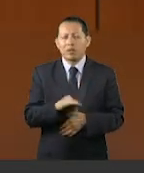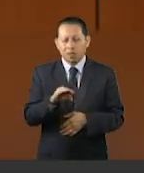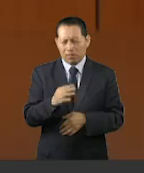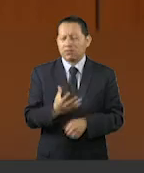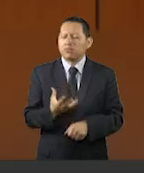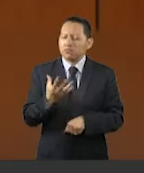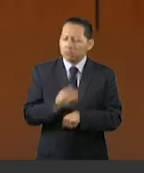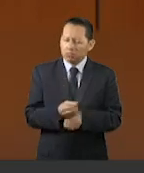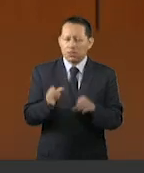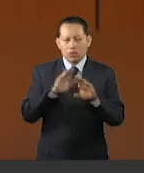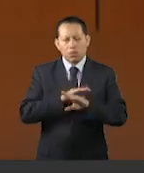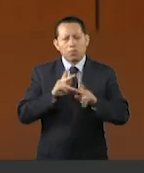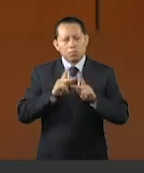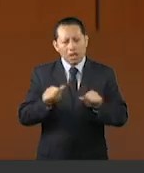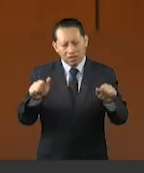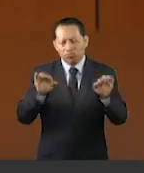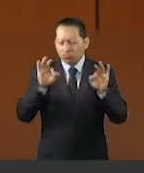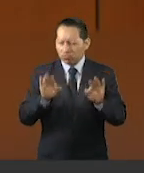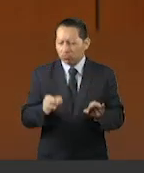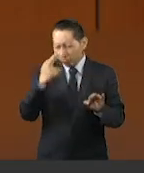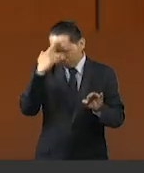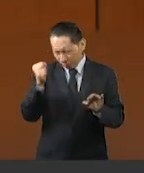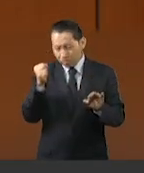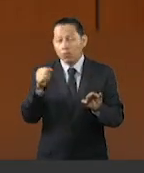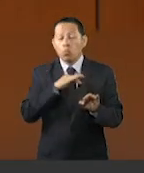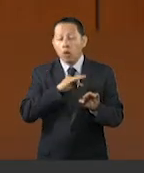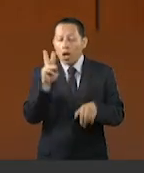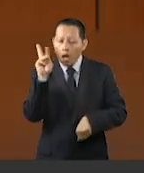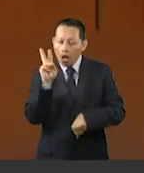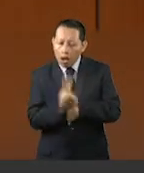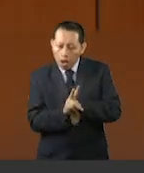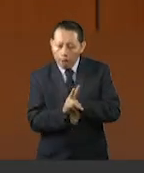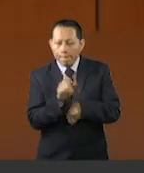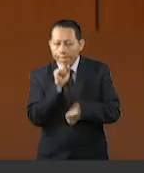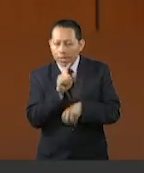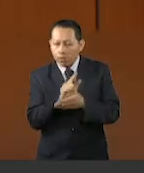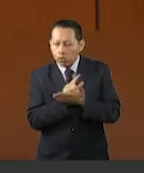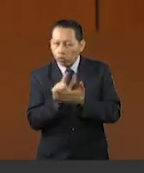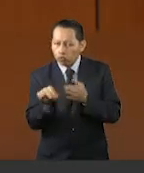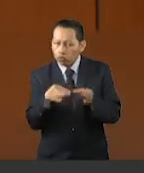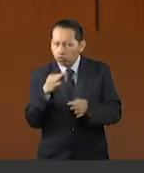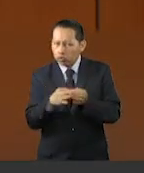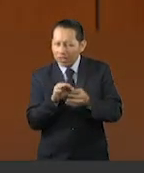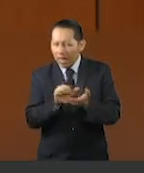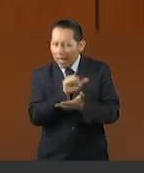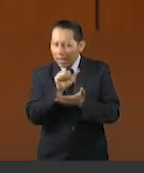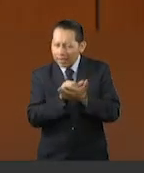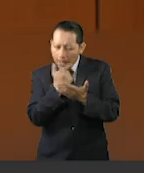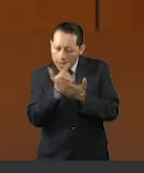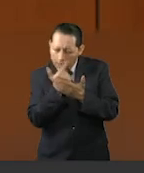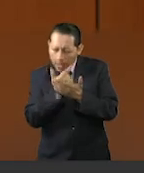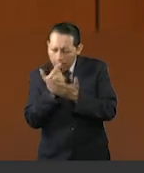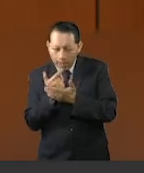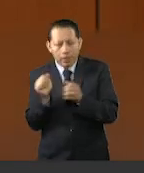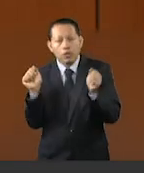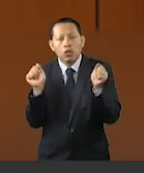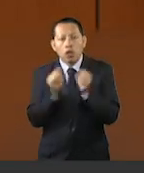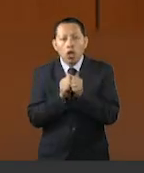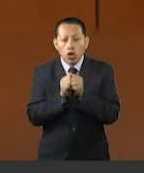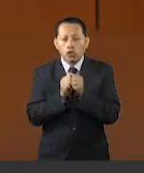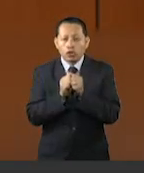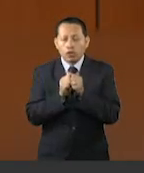solución pacífica, legítima y razonable: el escrutinio público y transparente de las actas de la jornada, con